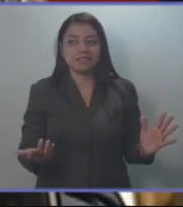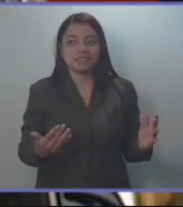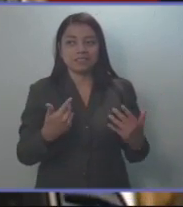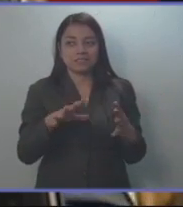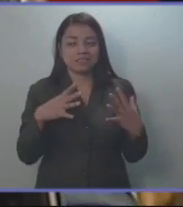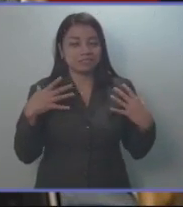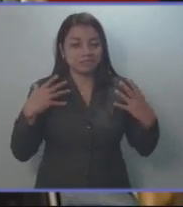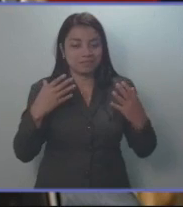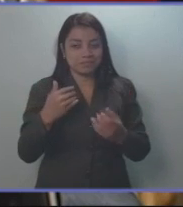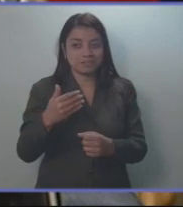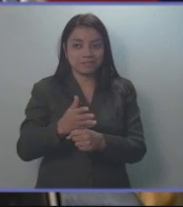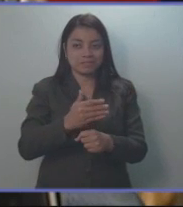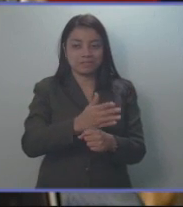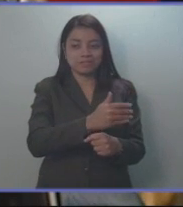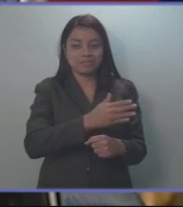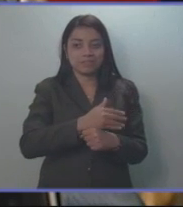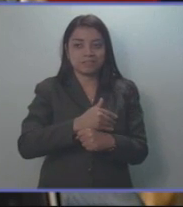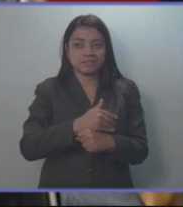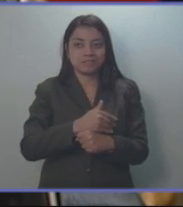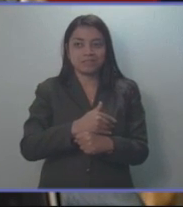gobiernos plurales.